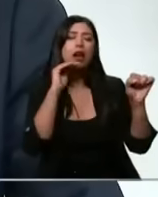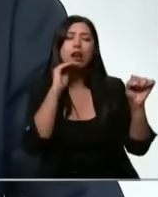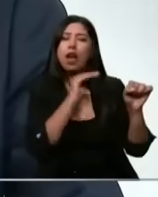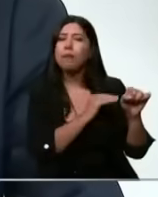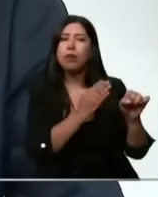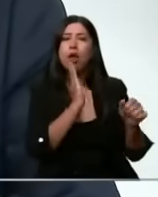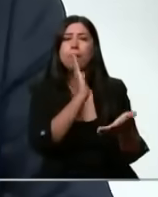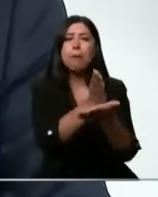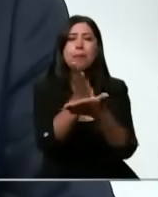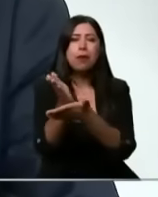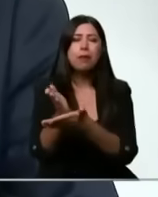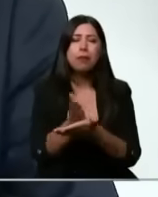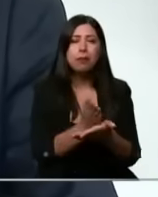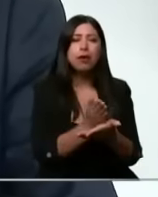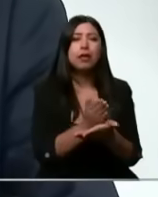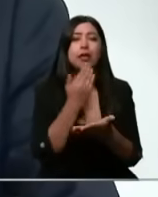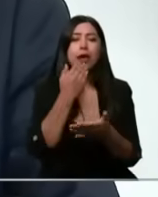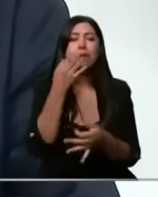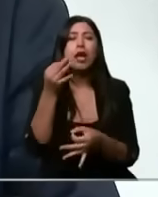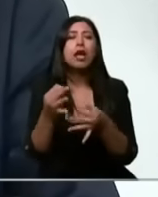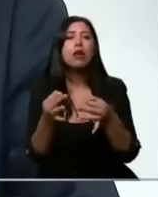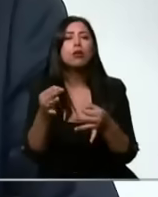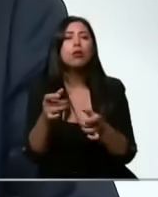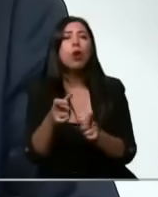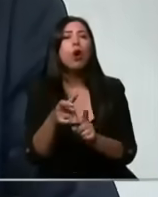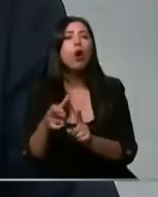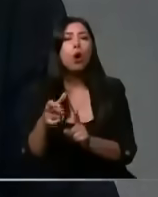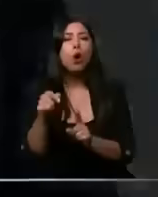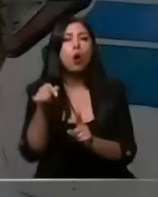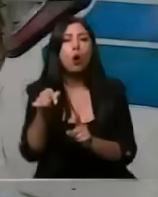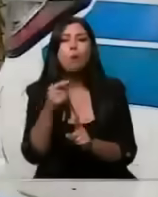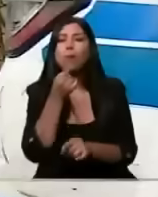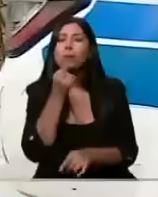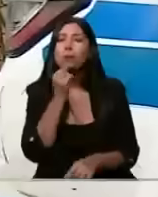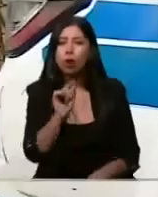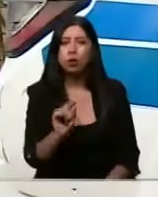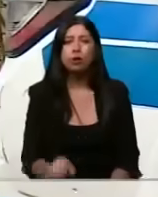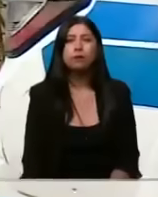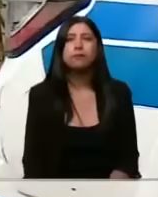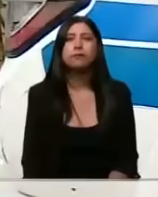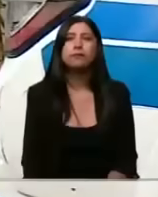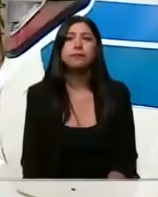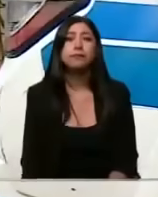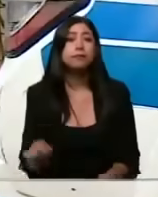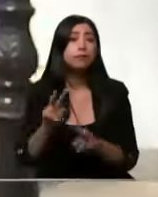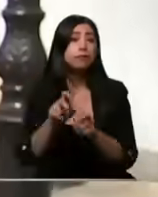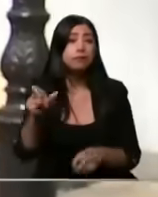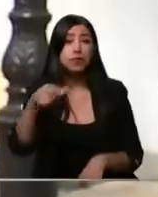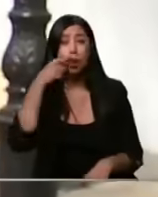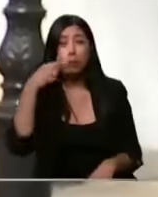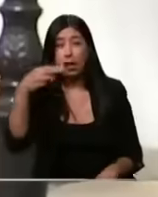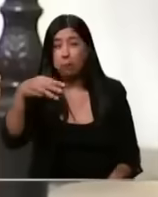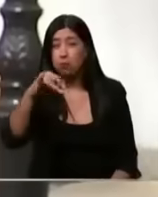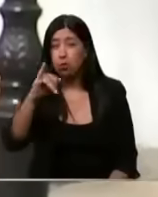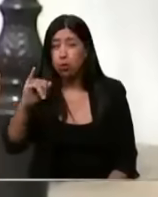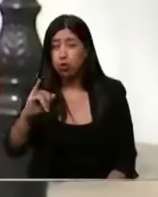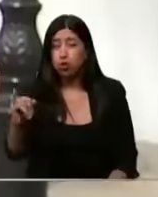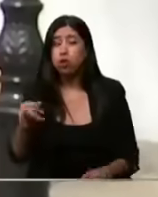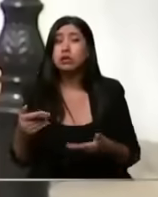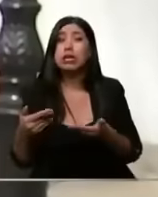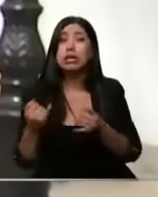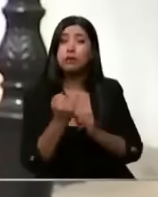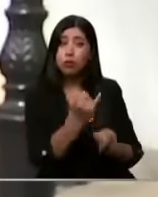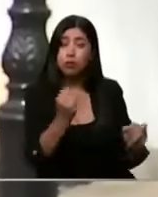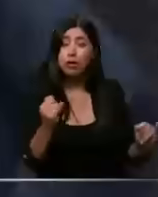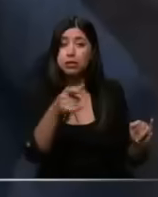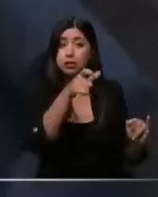pedido además que se le formalice al imputado en el más breve plazo. Hoy también se investiga si Muñoz filtró información sobre otras causas